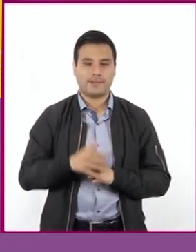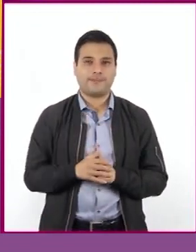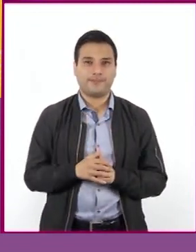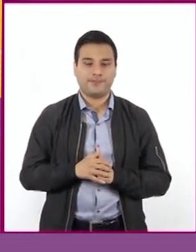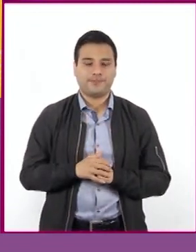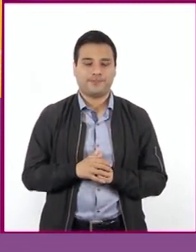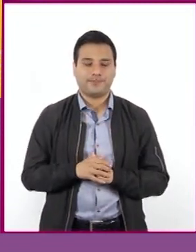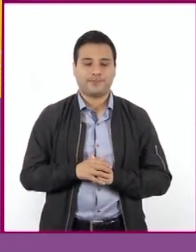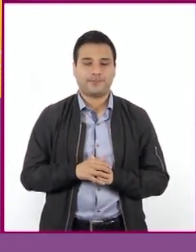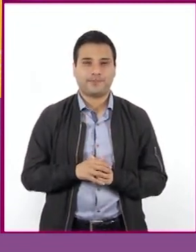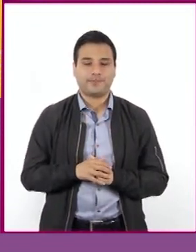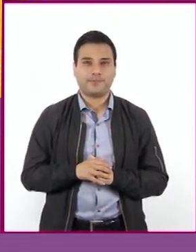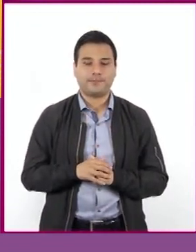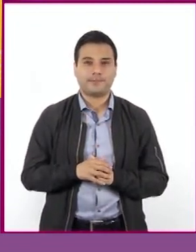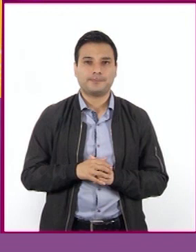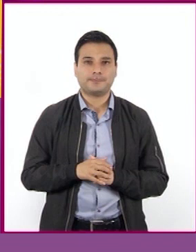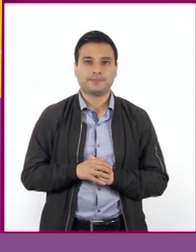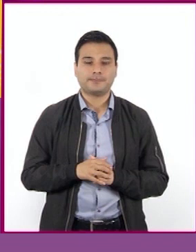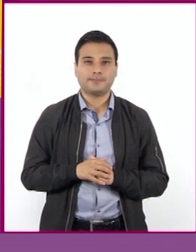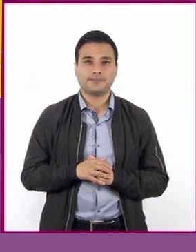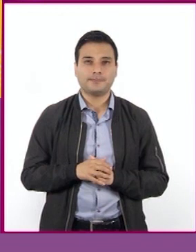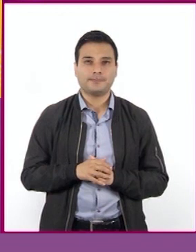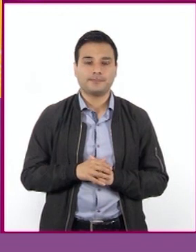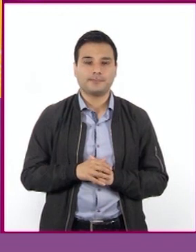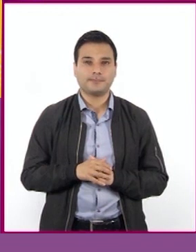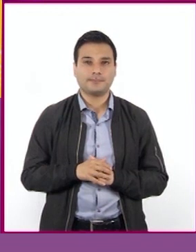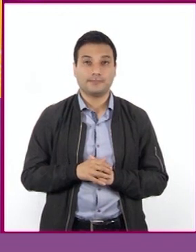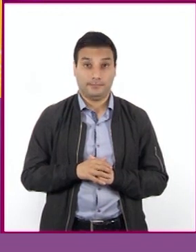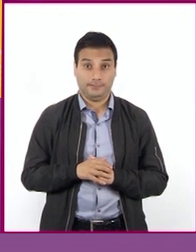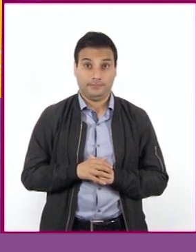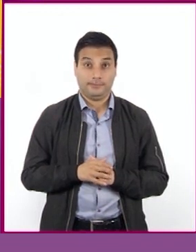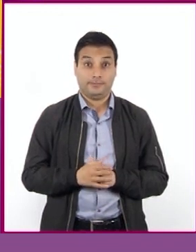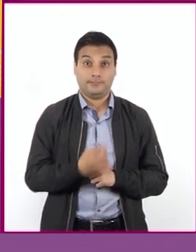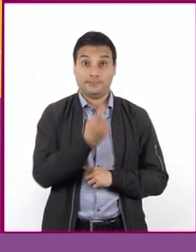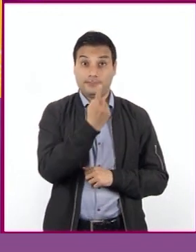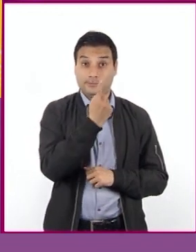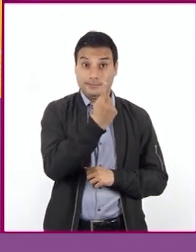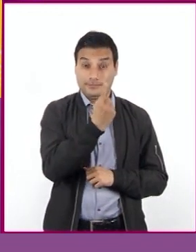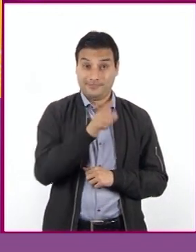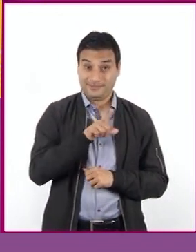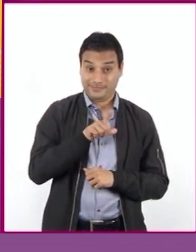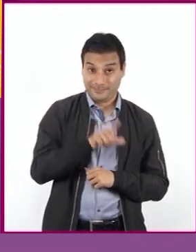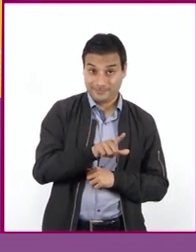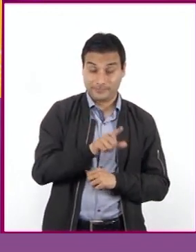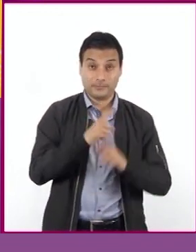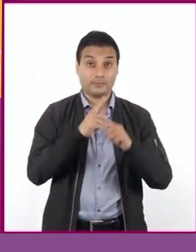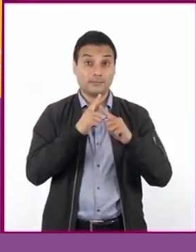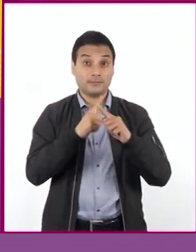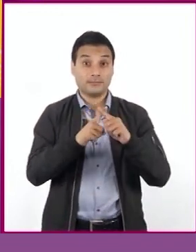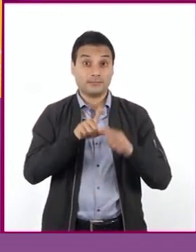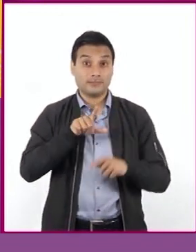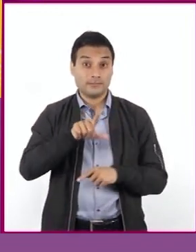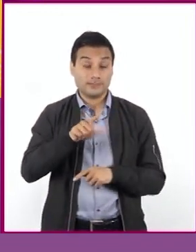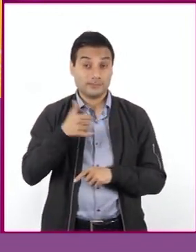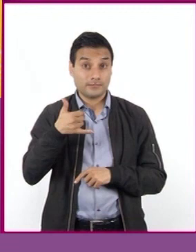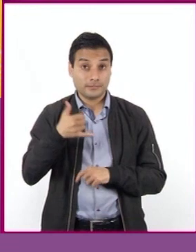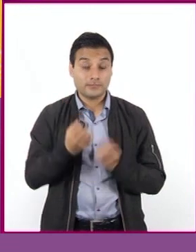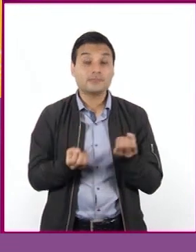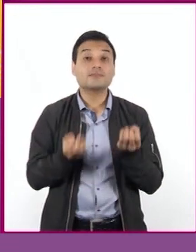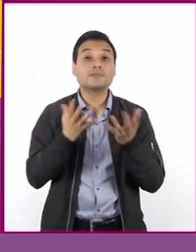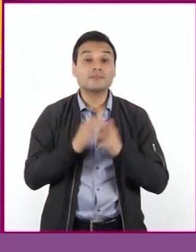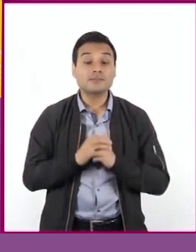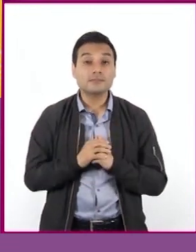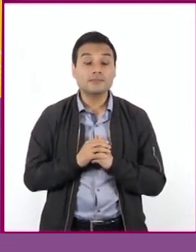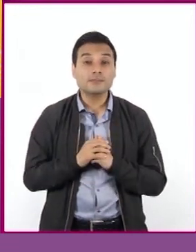miembros de la ecuación. Al multiplicar por un 17avo por 17y, obtenemos